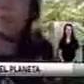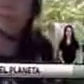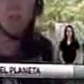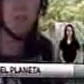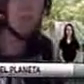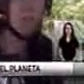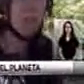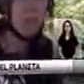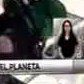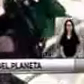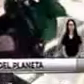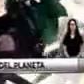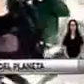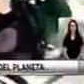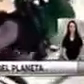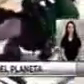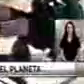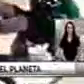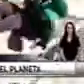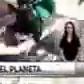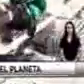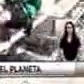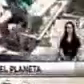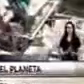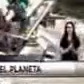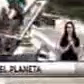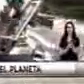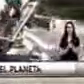Se dio al revés.